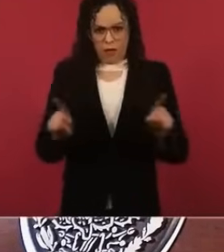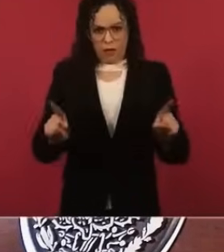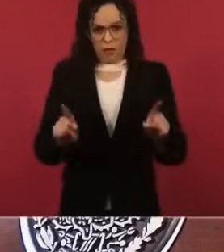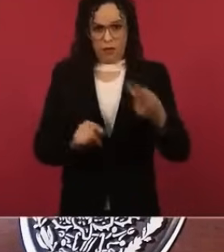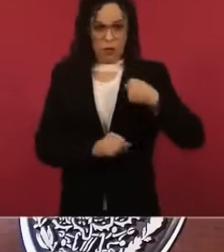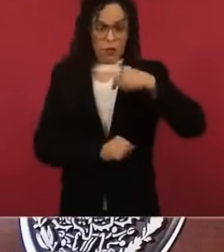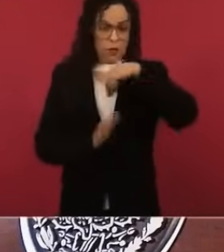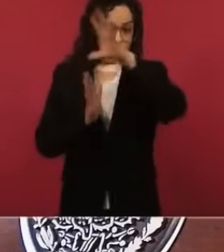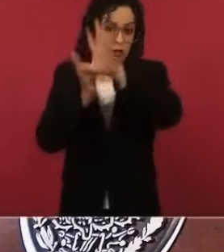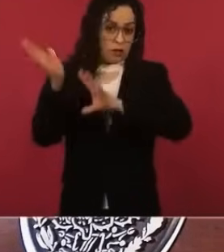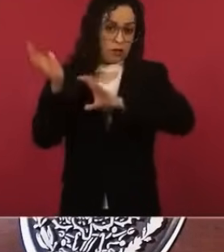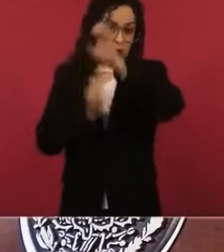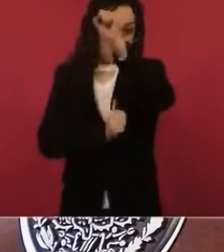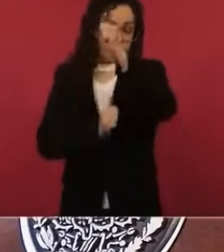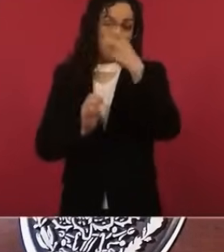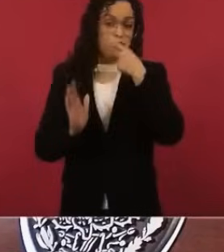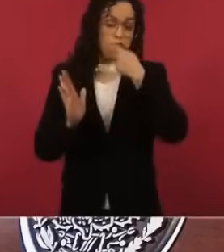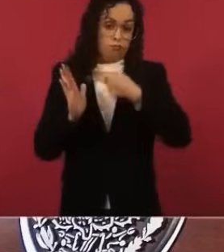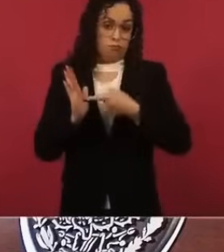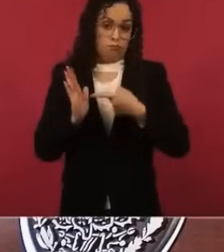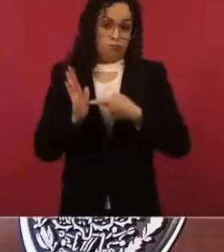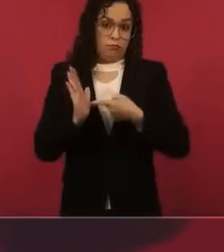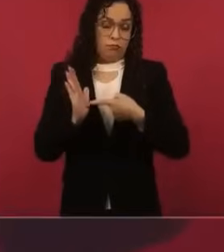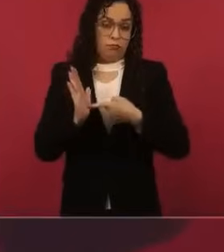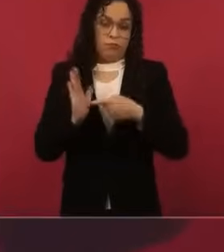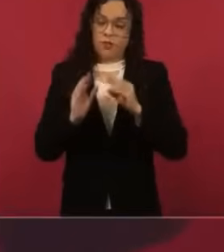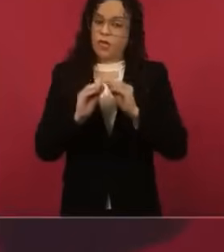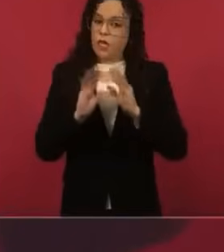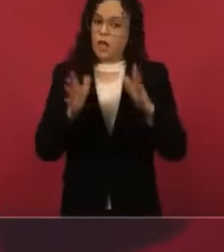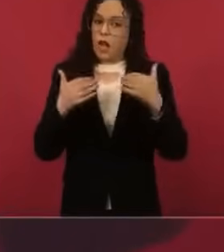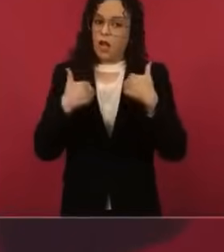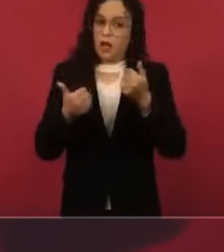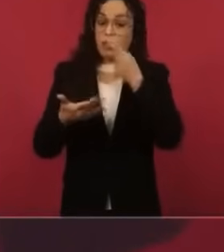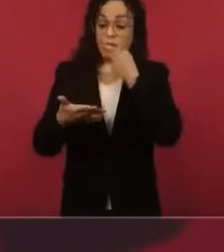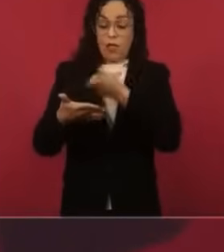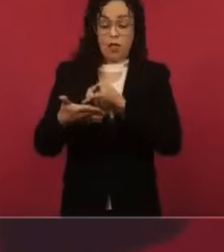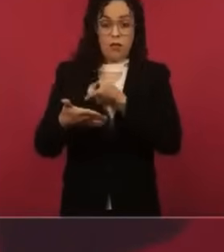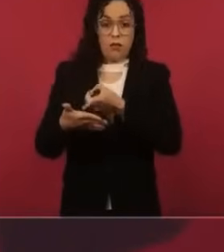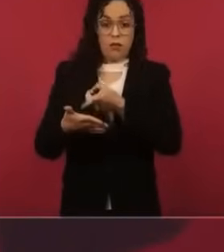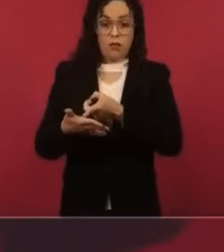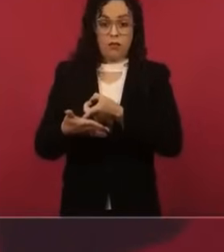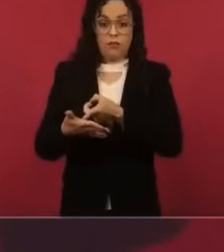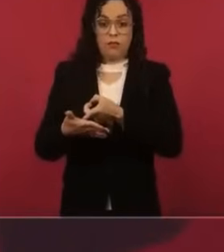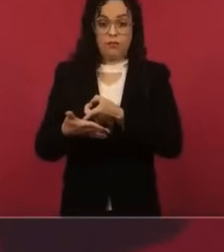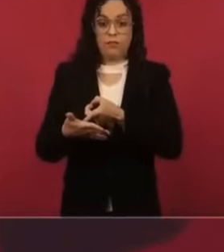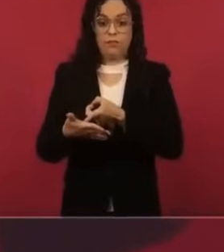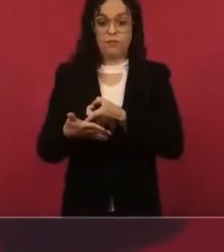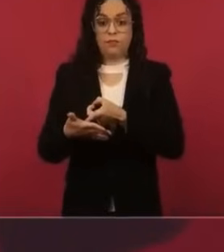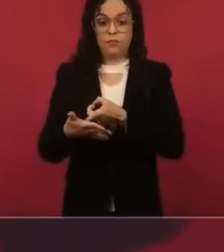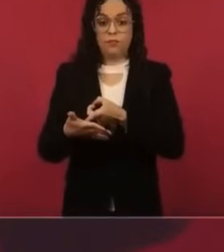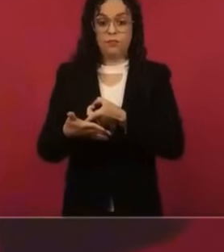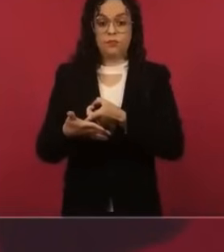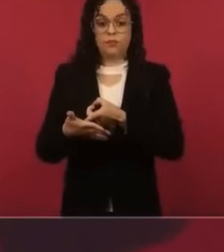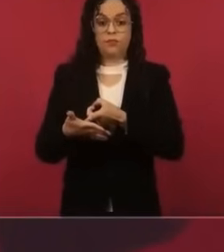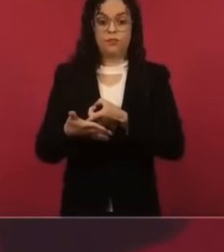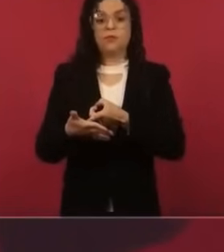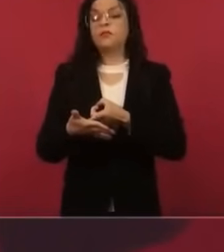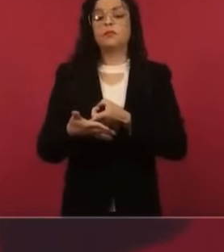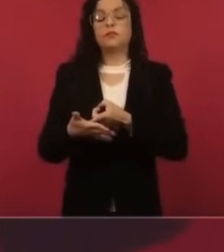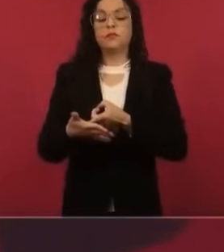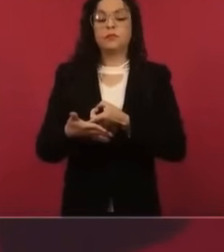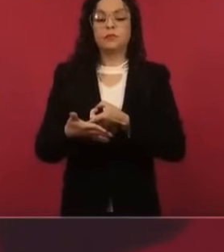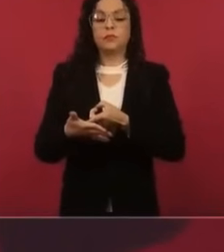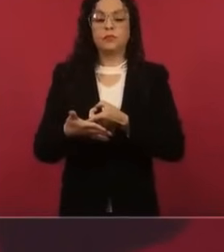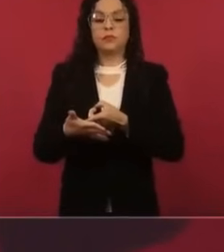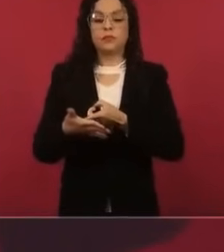eran gobierno y ahora son opositores, nunca la criticaron. Y están en un ranking del 1, 2 y